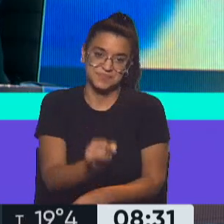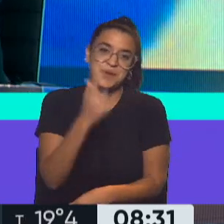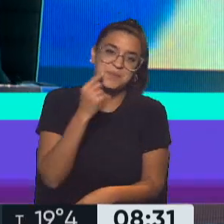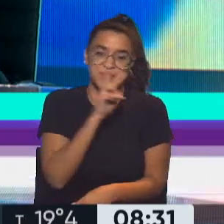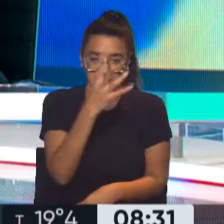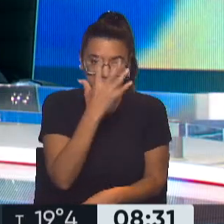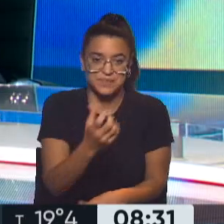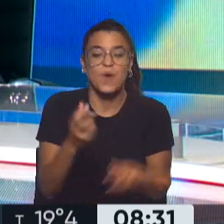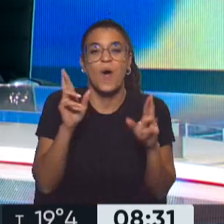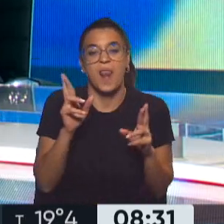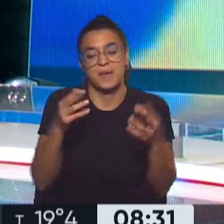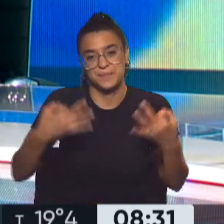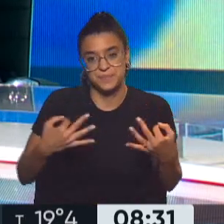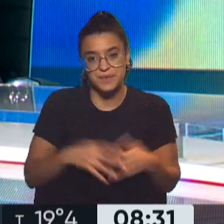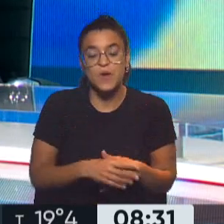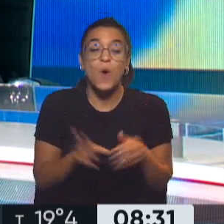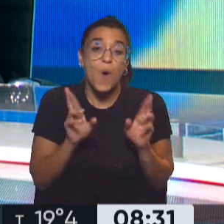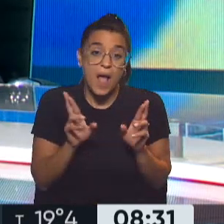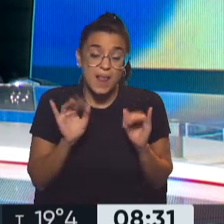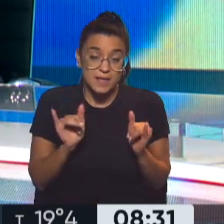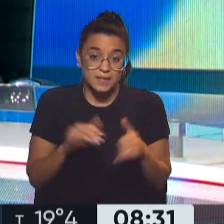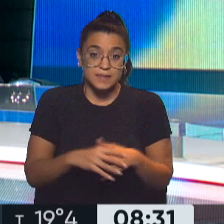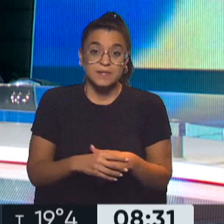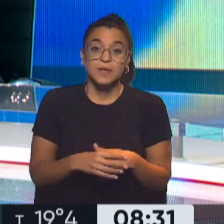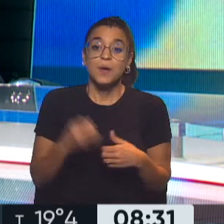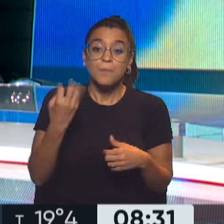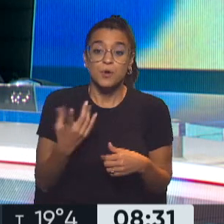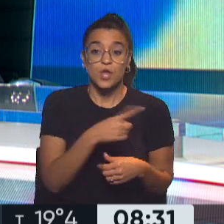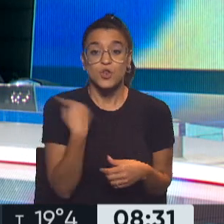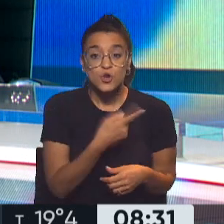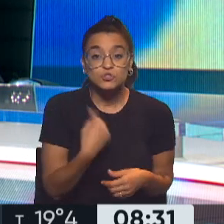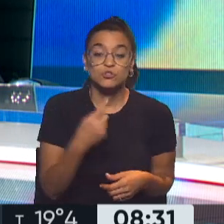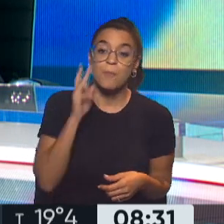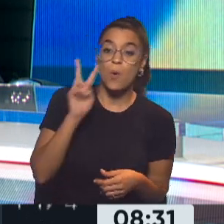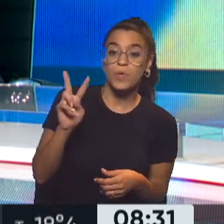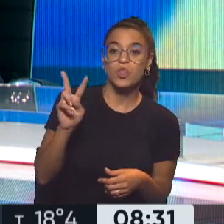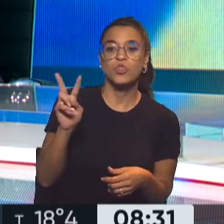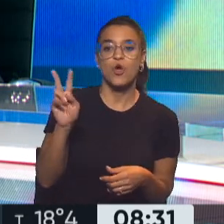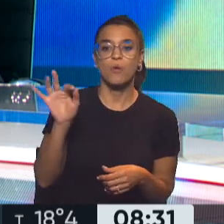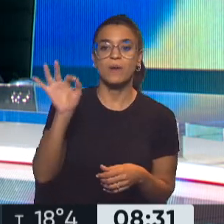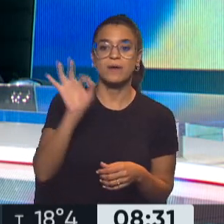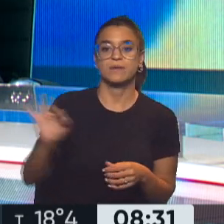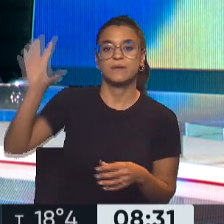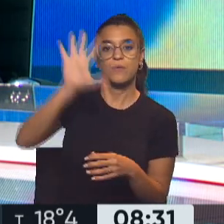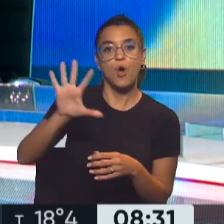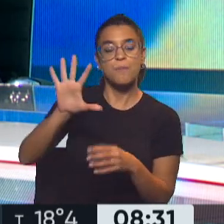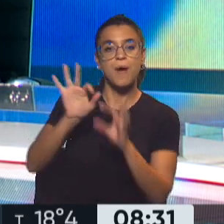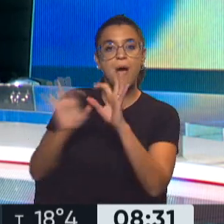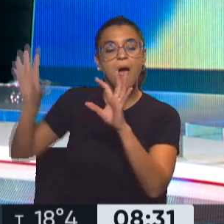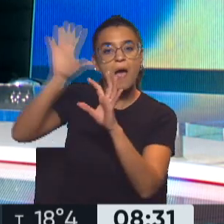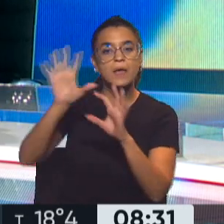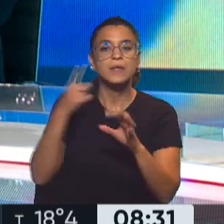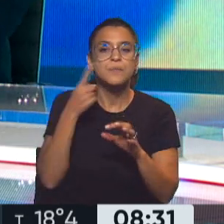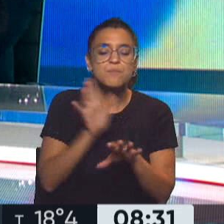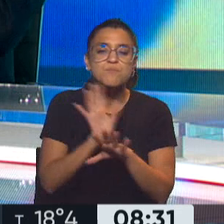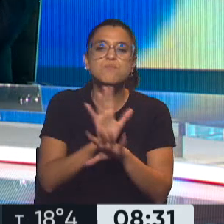ojalá así sea por el bien de todos. Ojalá, ¿no? Porque el espejo que tenemos en Europa en este momento, que es el del